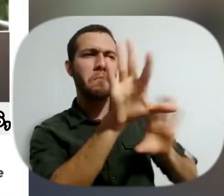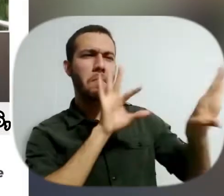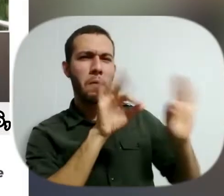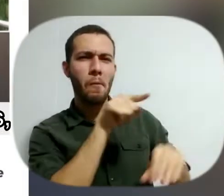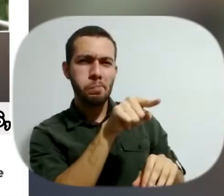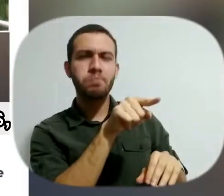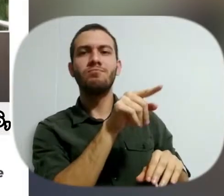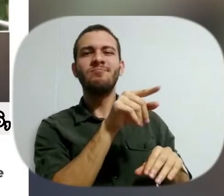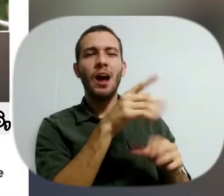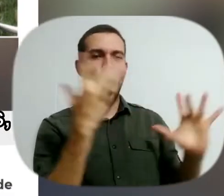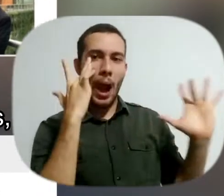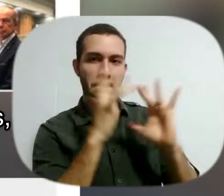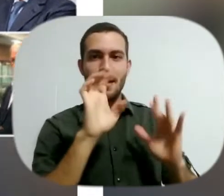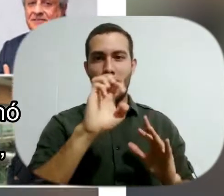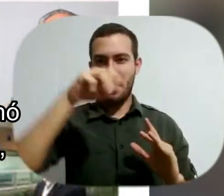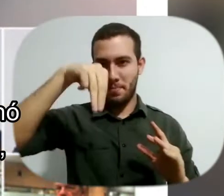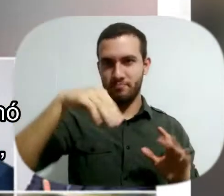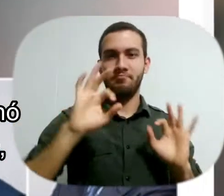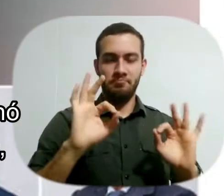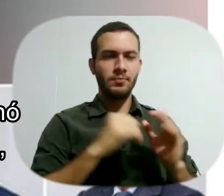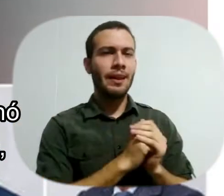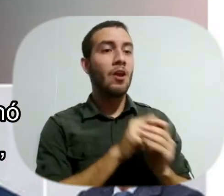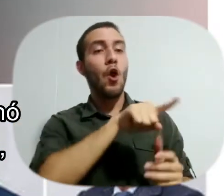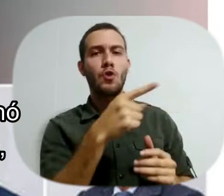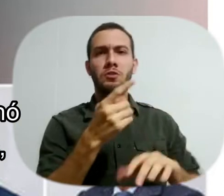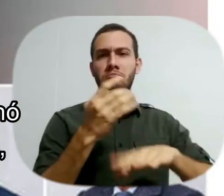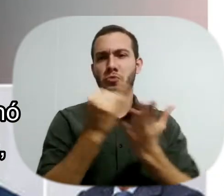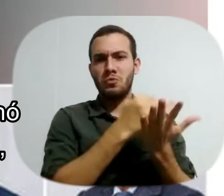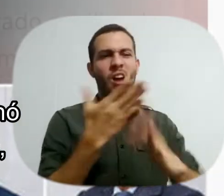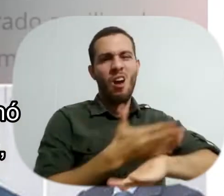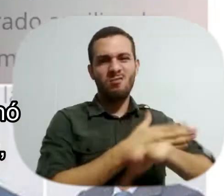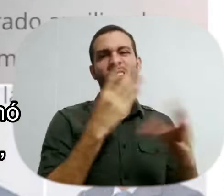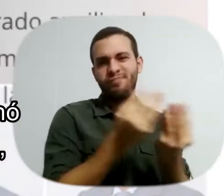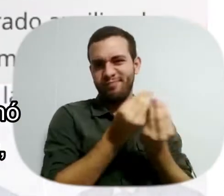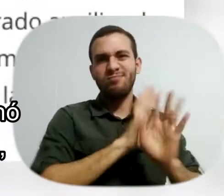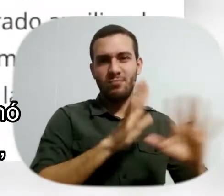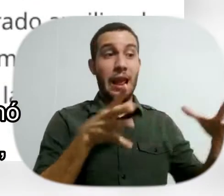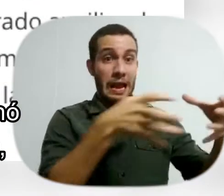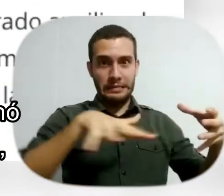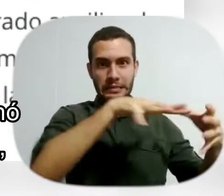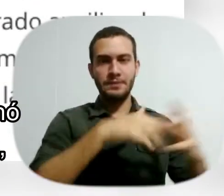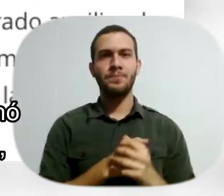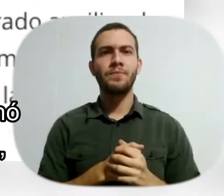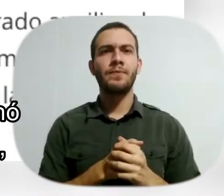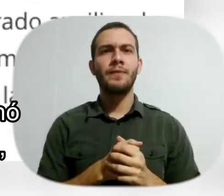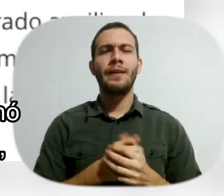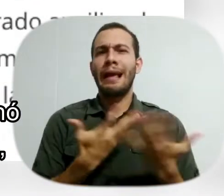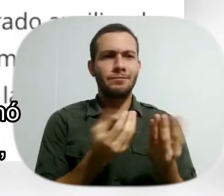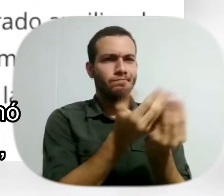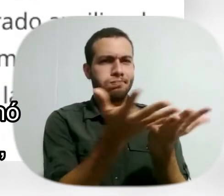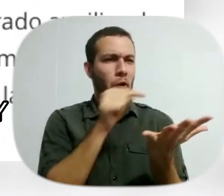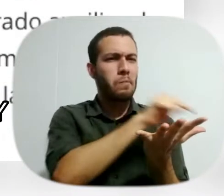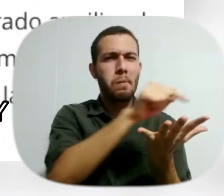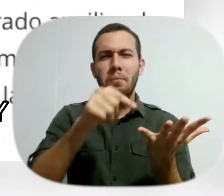muy diversas, de las cuales 3 las nombró el alcalde en enero y las otras 5 las ratificó cuando ganó la alcaldía. Estas personas vienen de